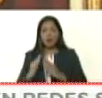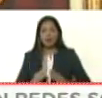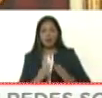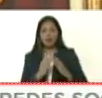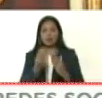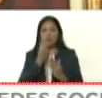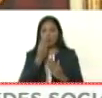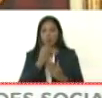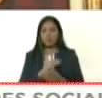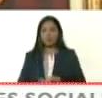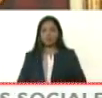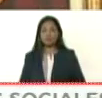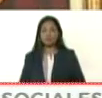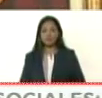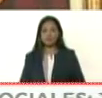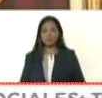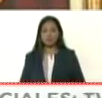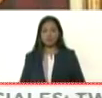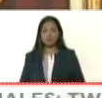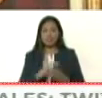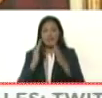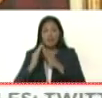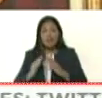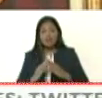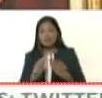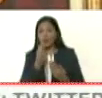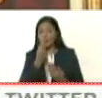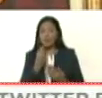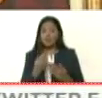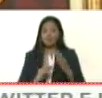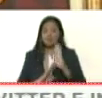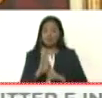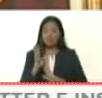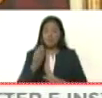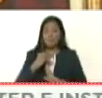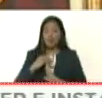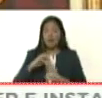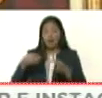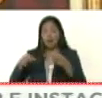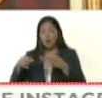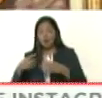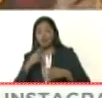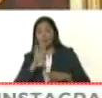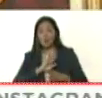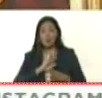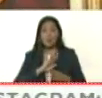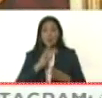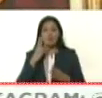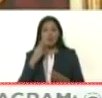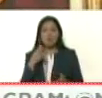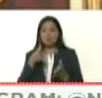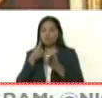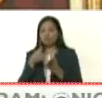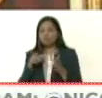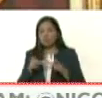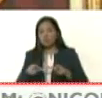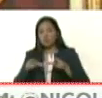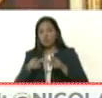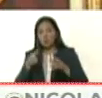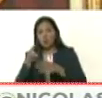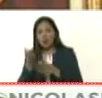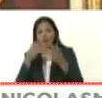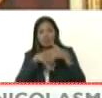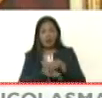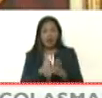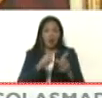alimentación? Y las casas de alimentación asumen su papel de sembrar por aquí, de sembrar por allá. Integramos